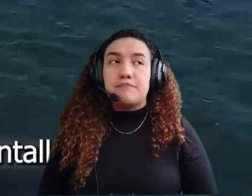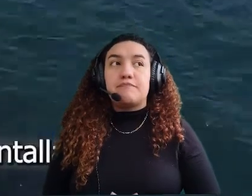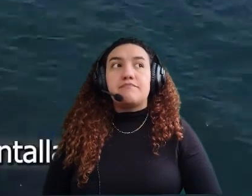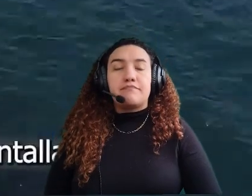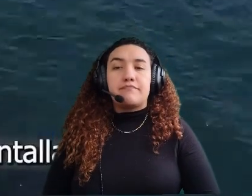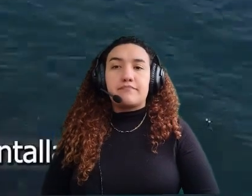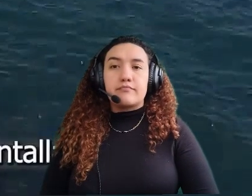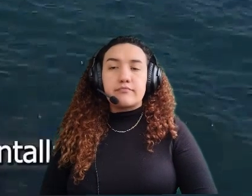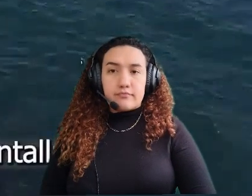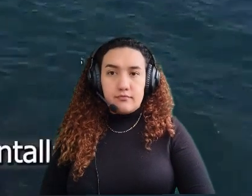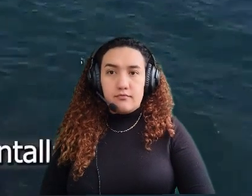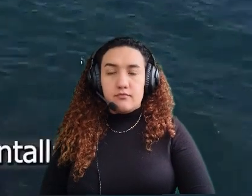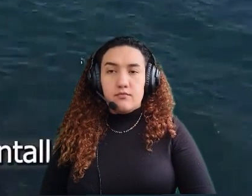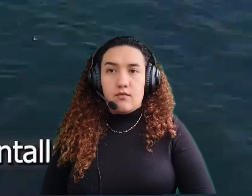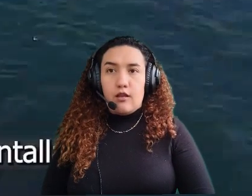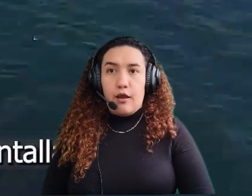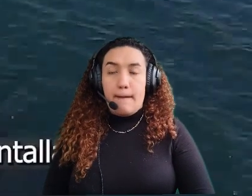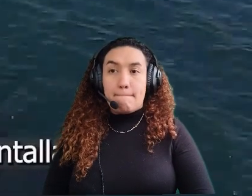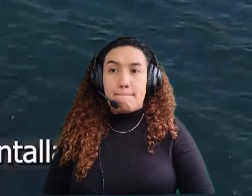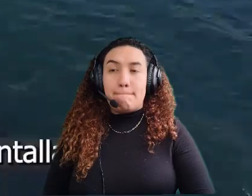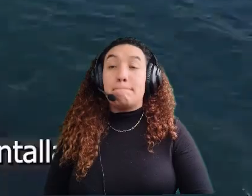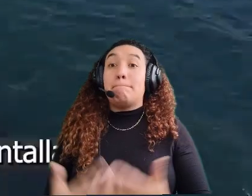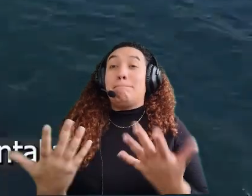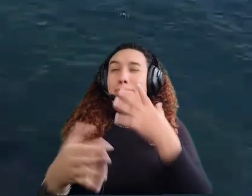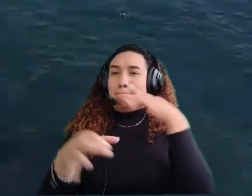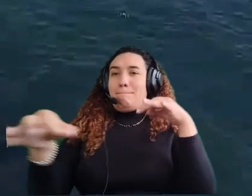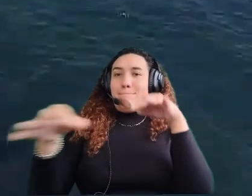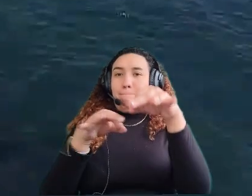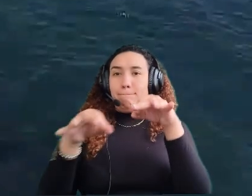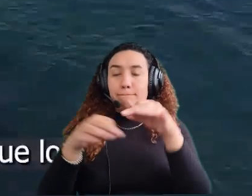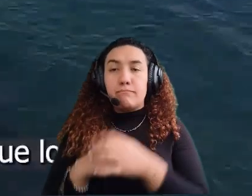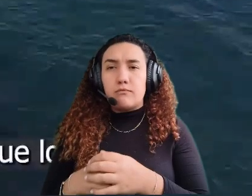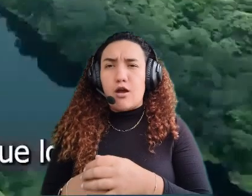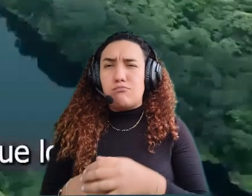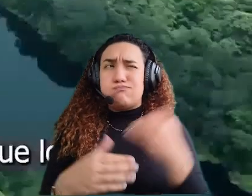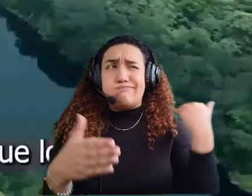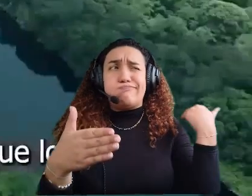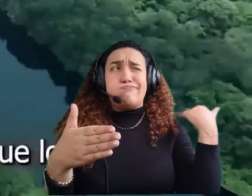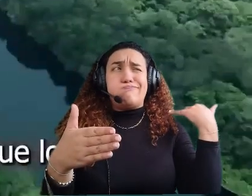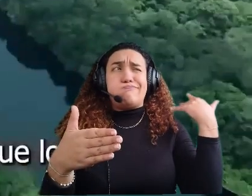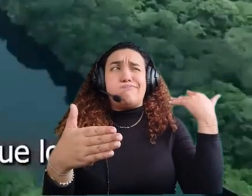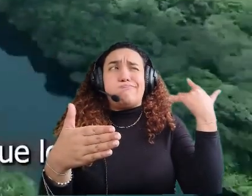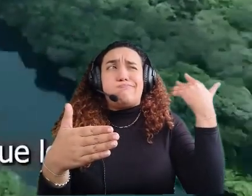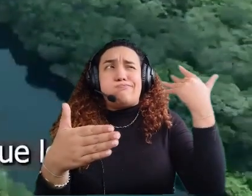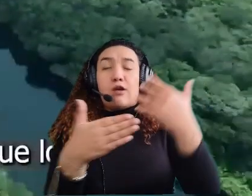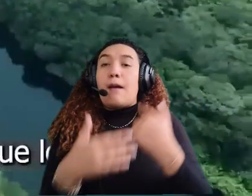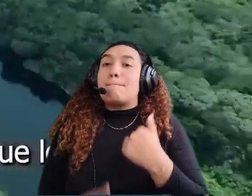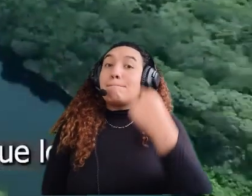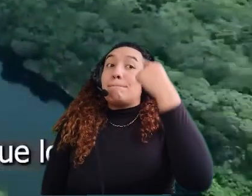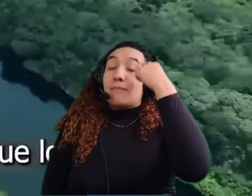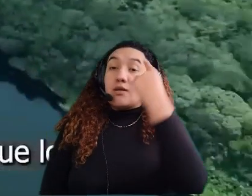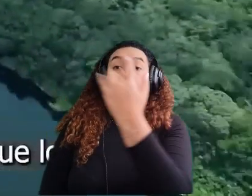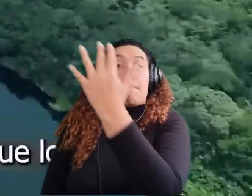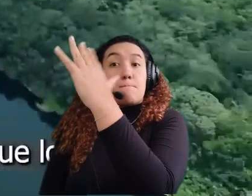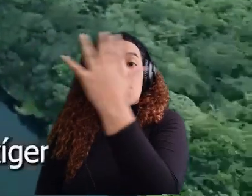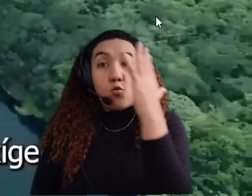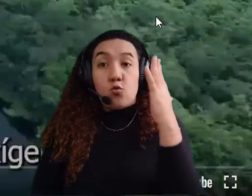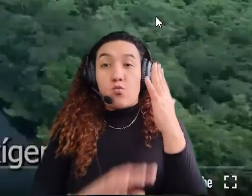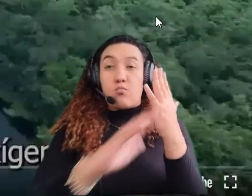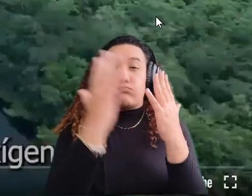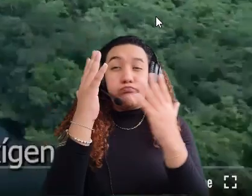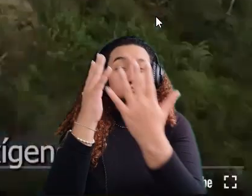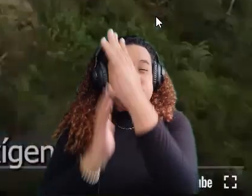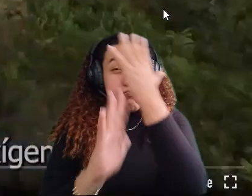al canal en el botón rojo que aparece en tu pantalla. Ahora sí, por mucho tiempo se ha tenido la creencia de que